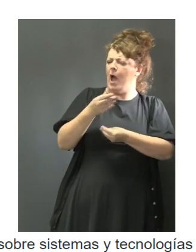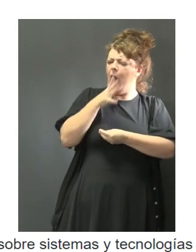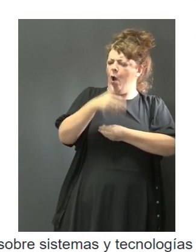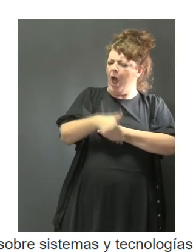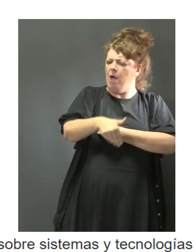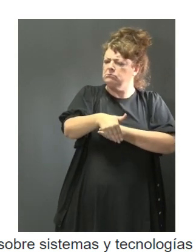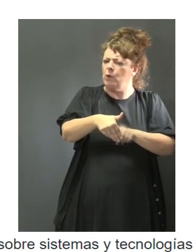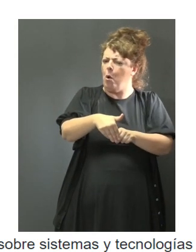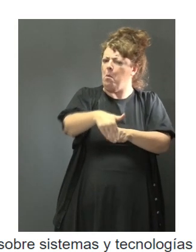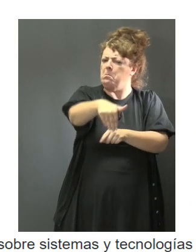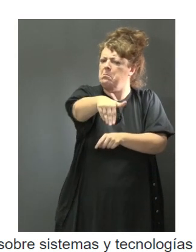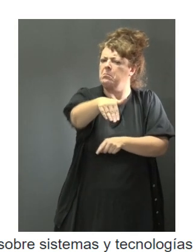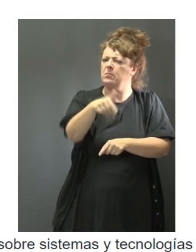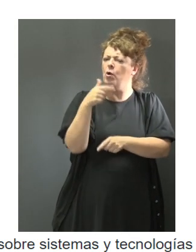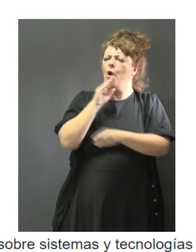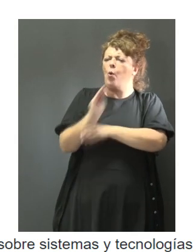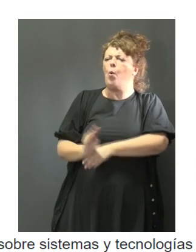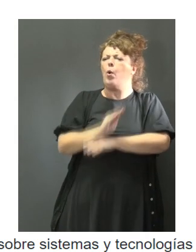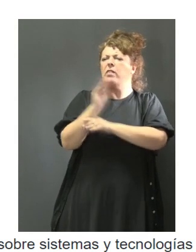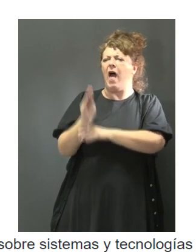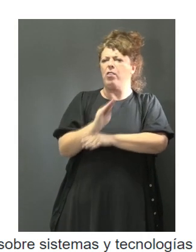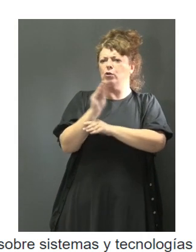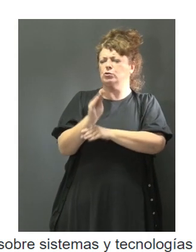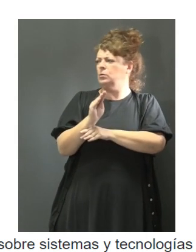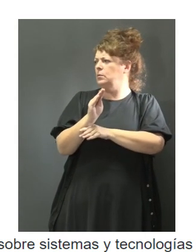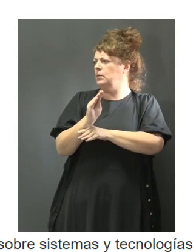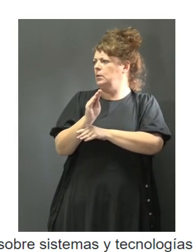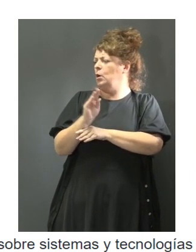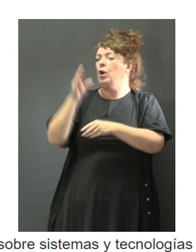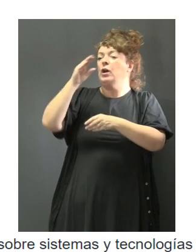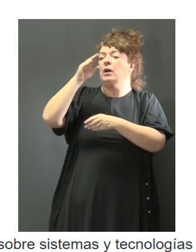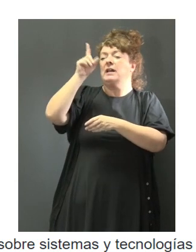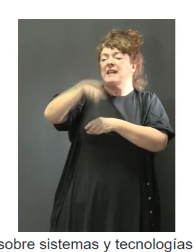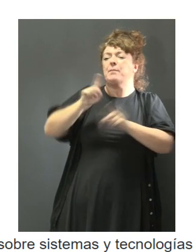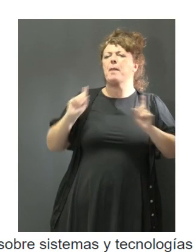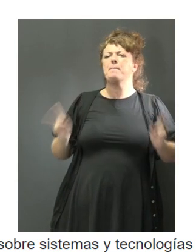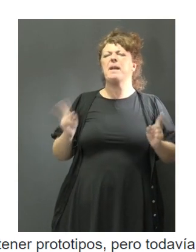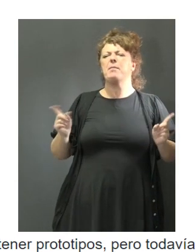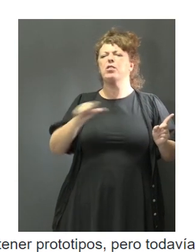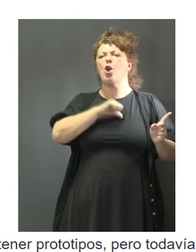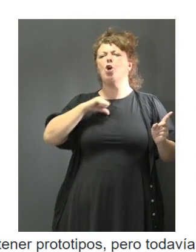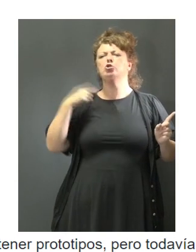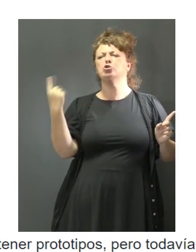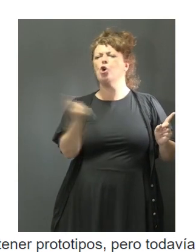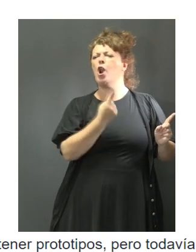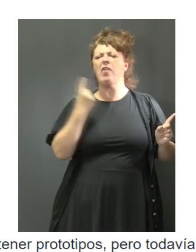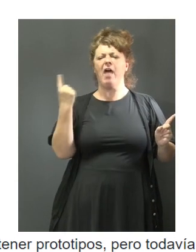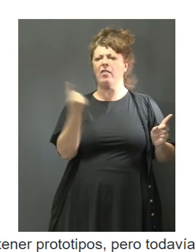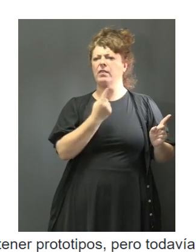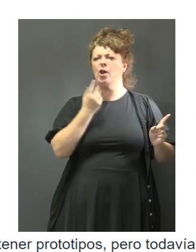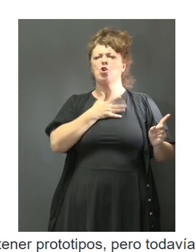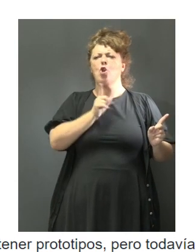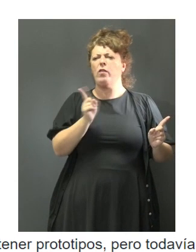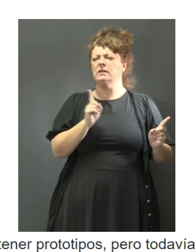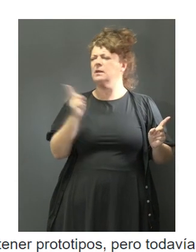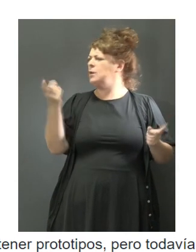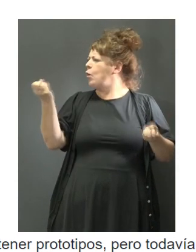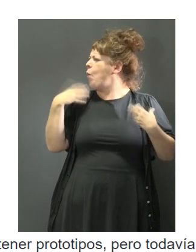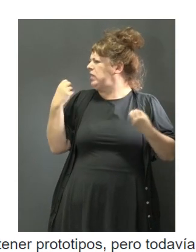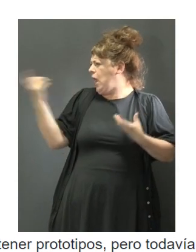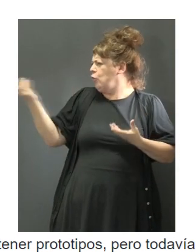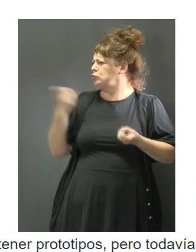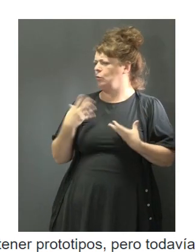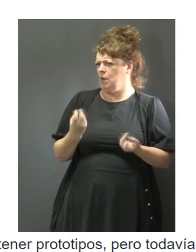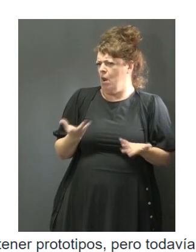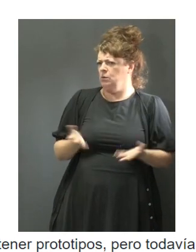medio, largo plazo en los cuidados y en particular en la prevención de la soledad no deseada, ¿qué nos puedes contar